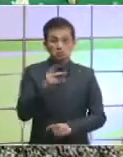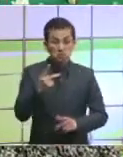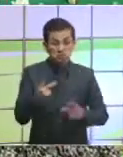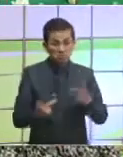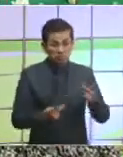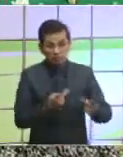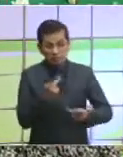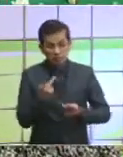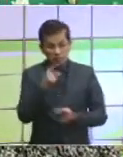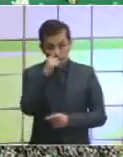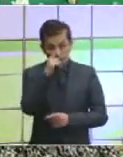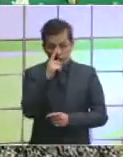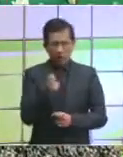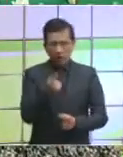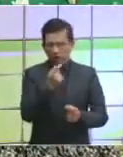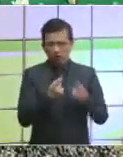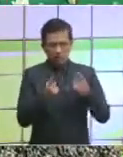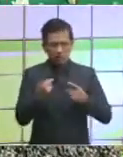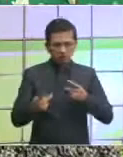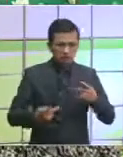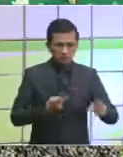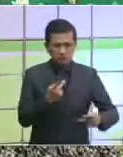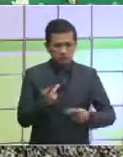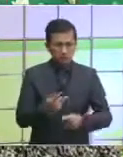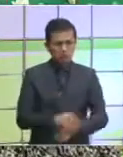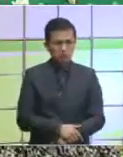con unas cuantas preguntas